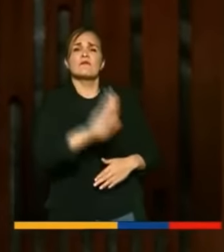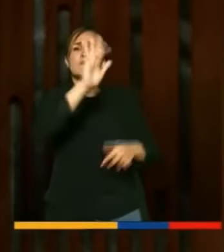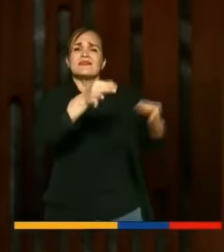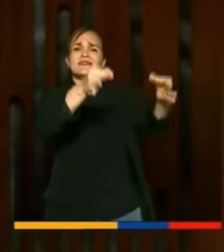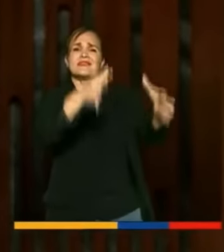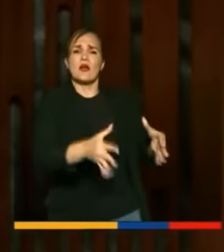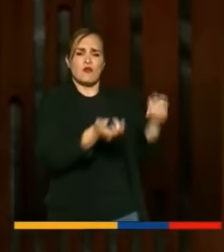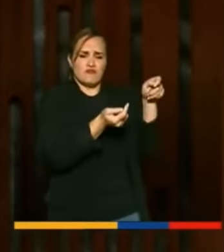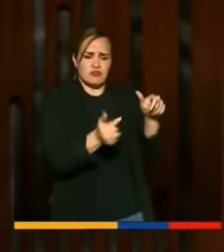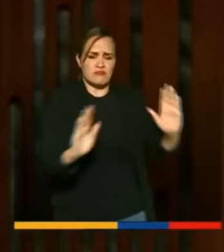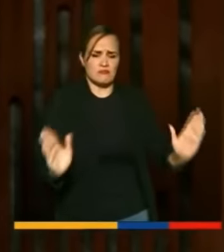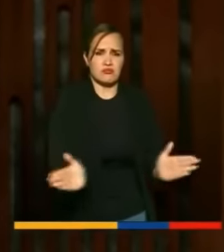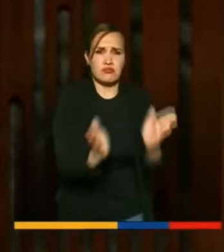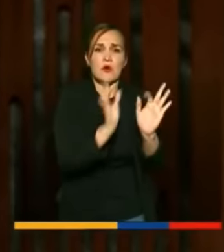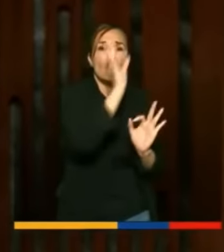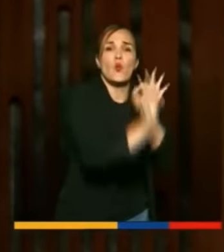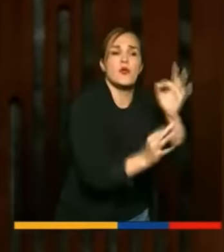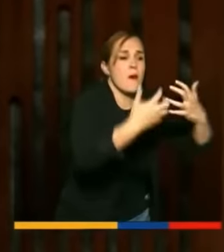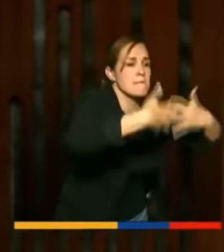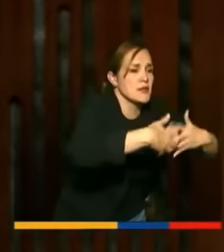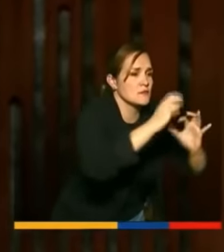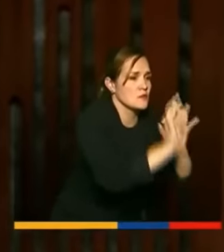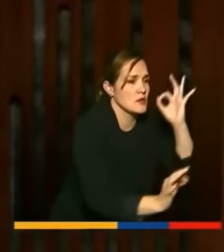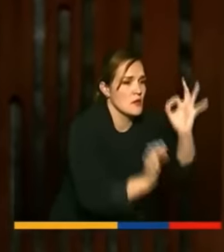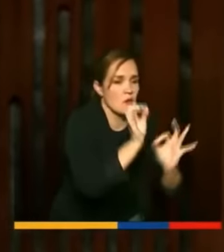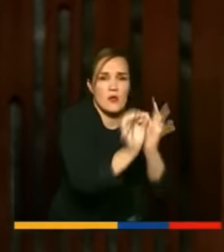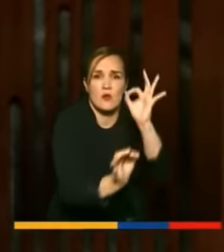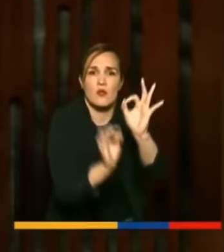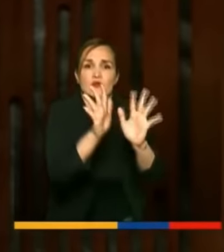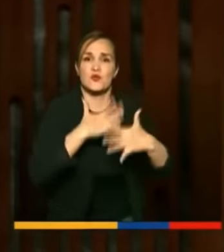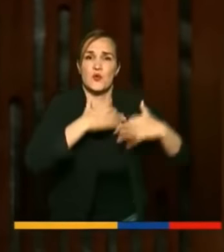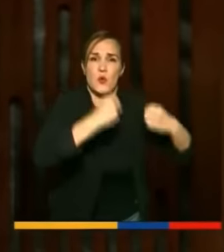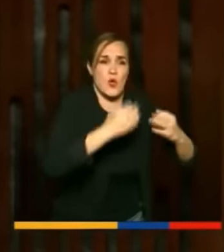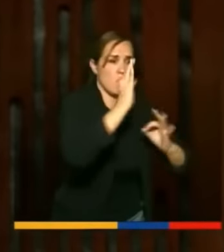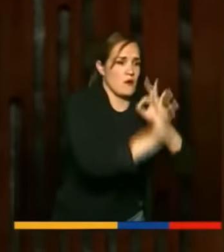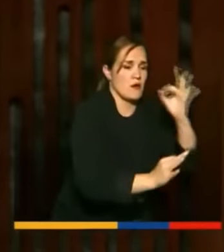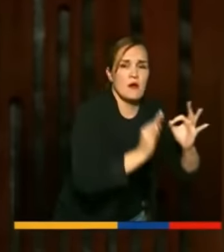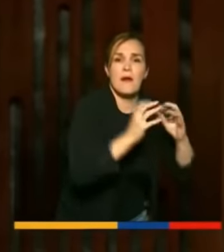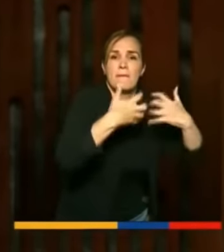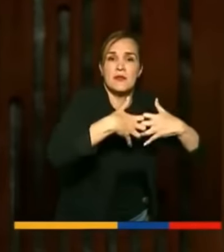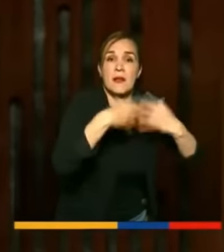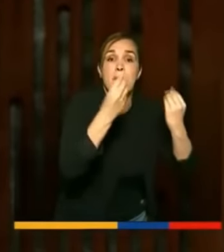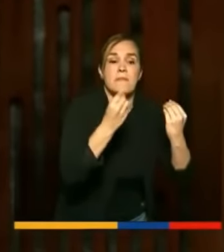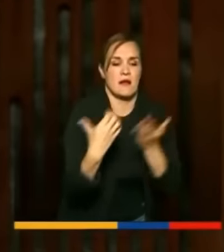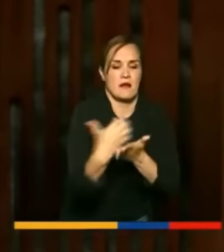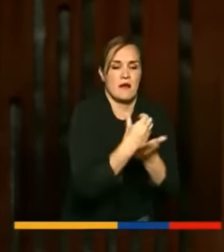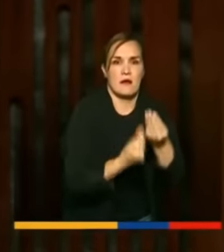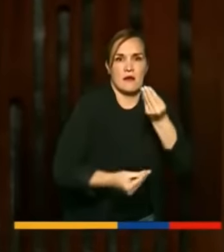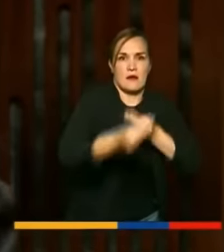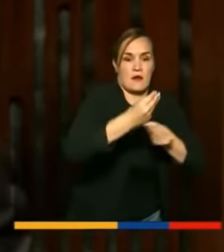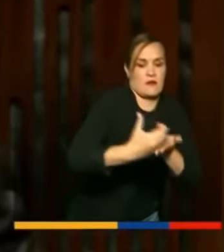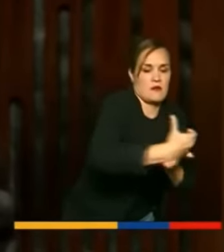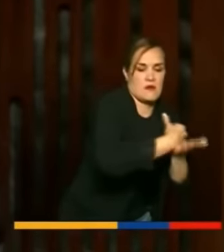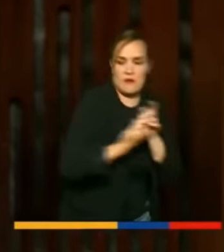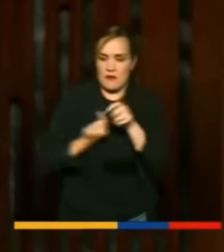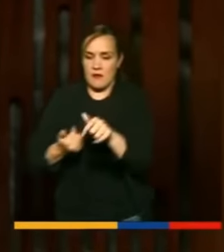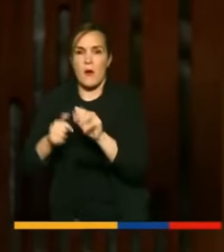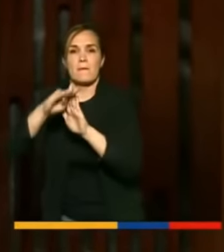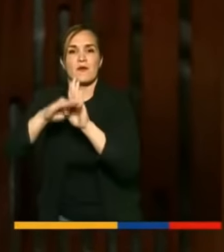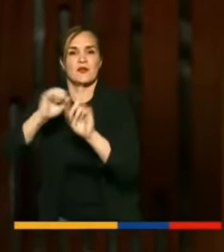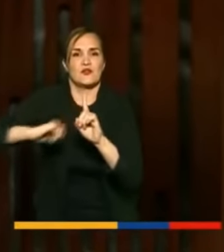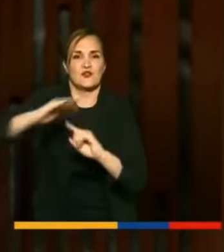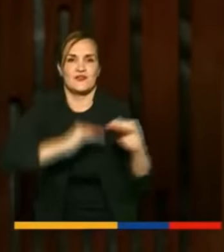que proteja a sus empresarios para generar recursos para la política social. Y creemos